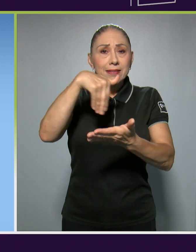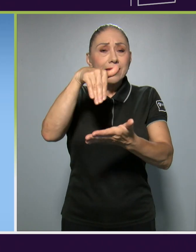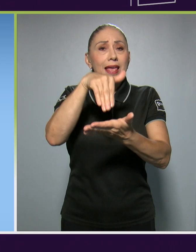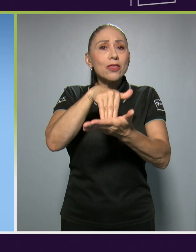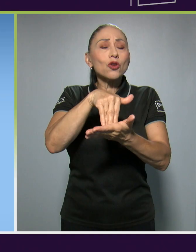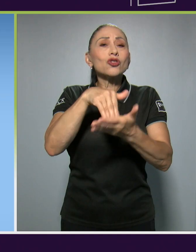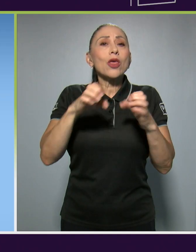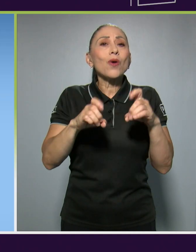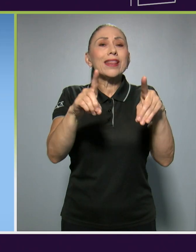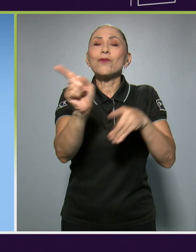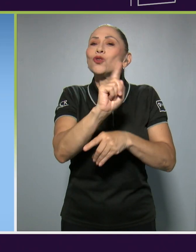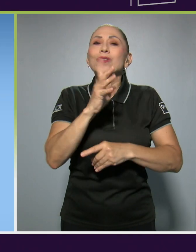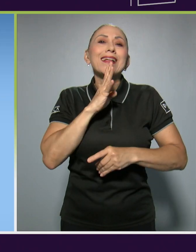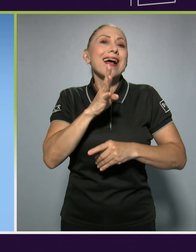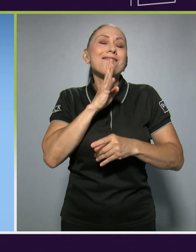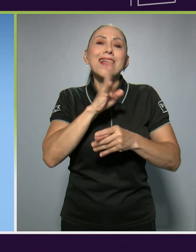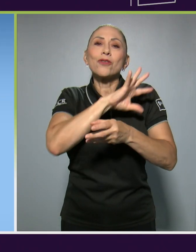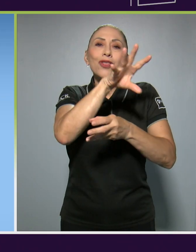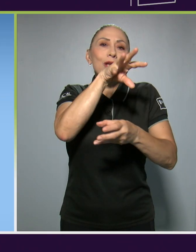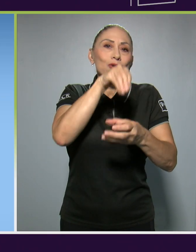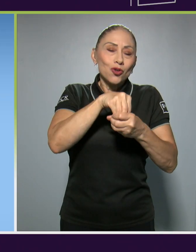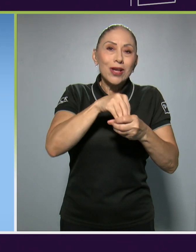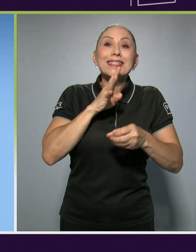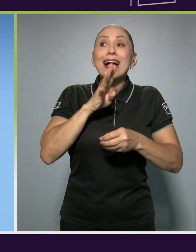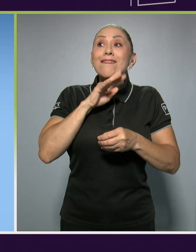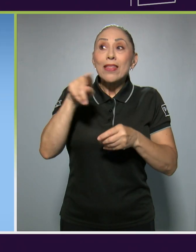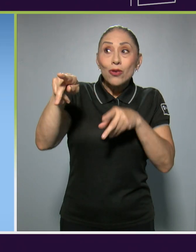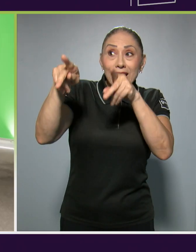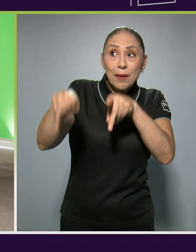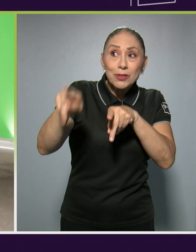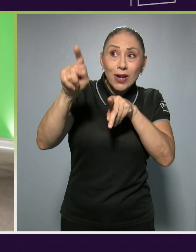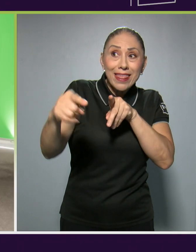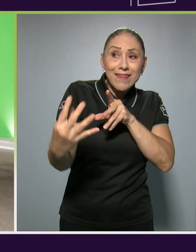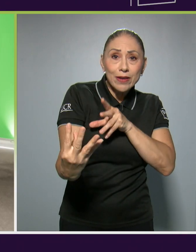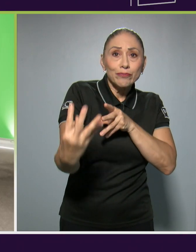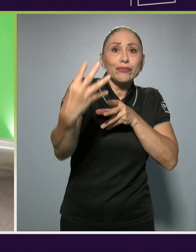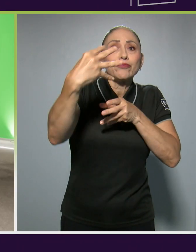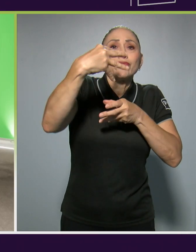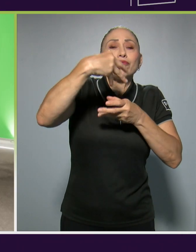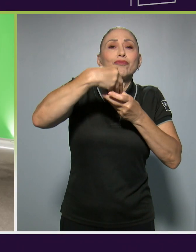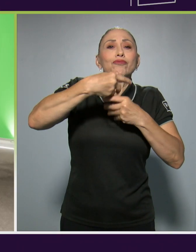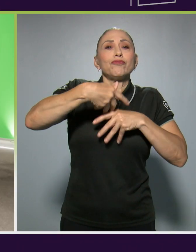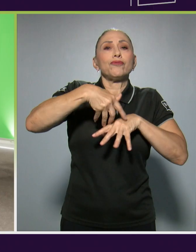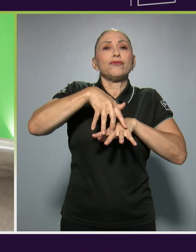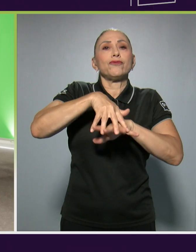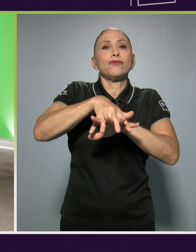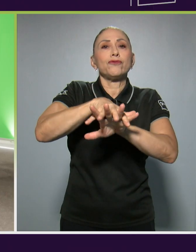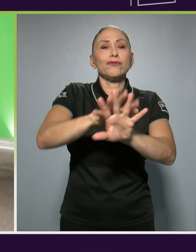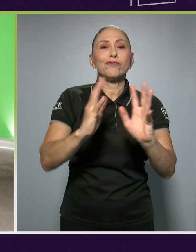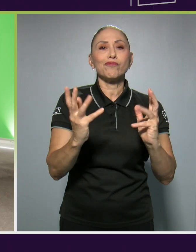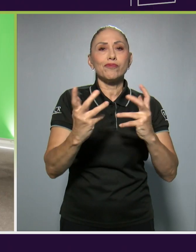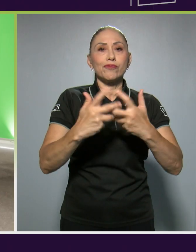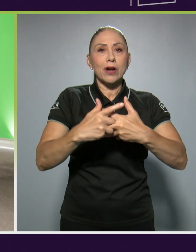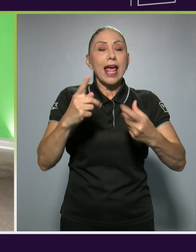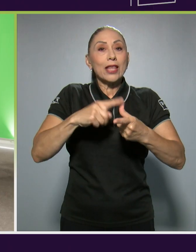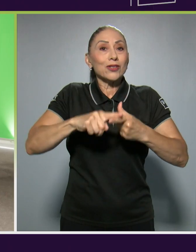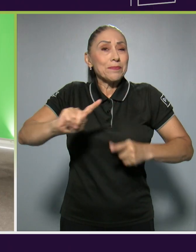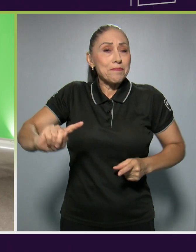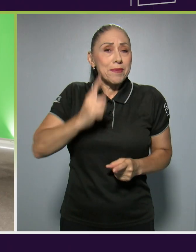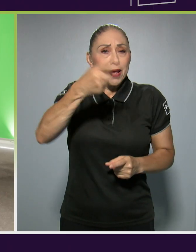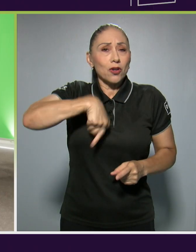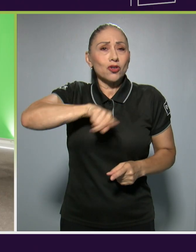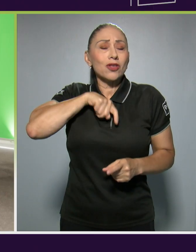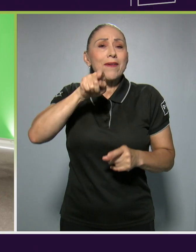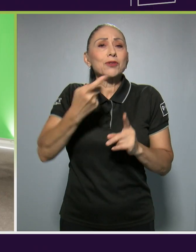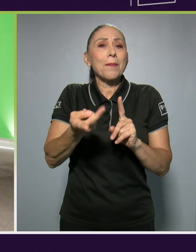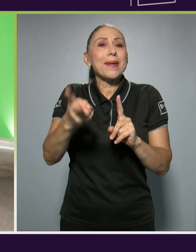integración. Y pues entonces la primera cuestión que tenemos que hacer para tener buenas prácticas es aplicar la inclusión. Voy a